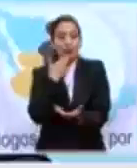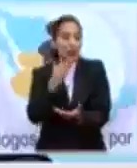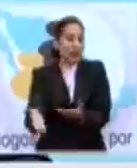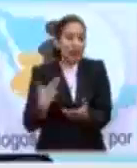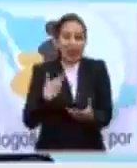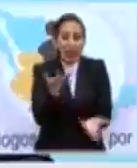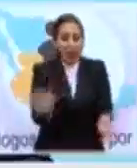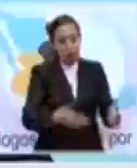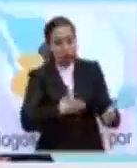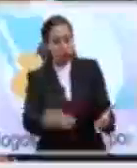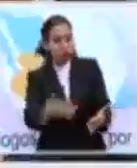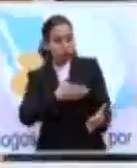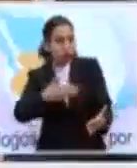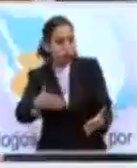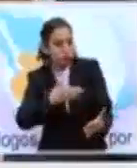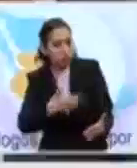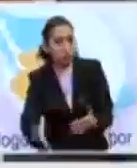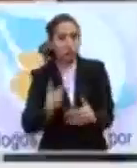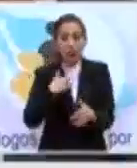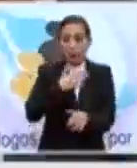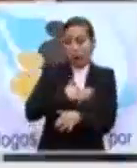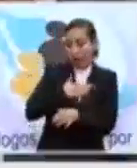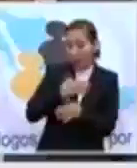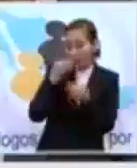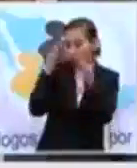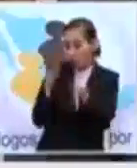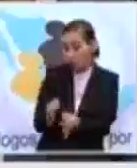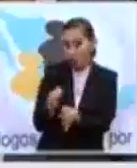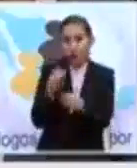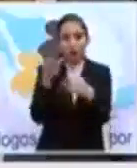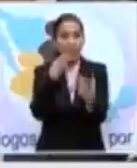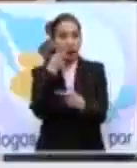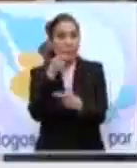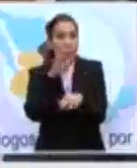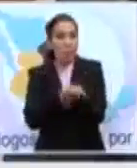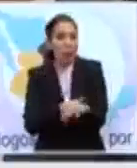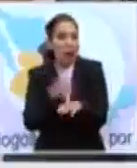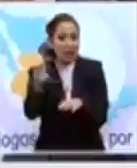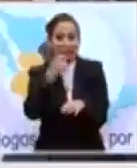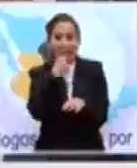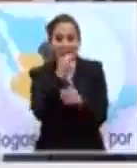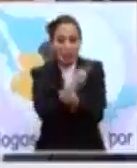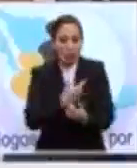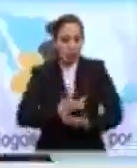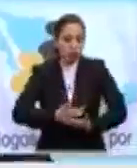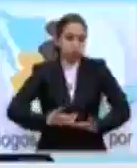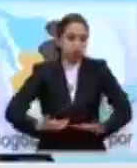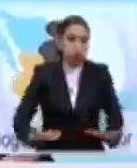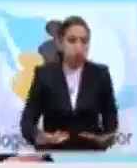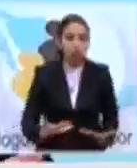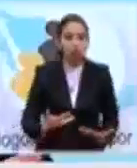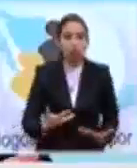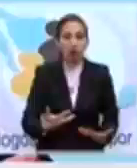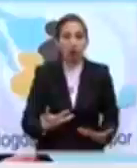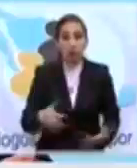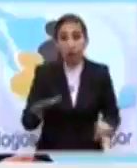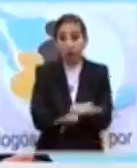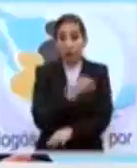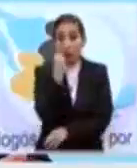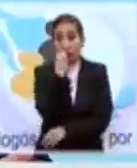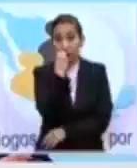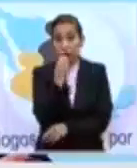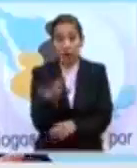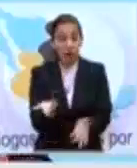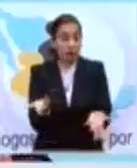letrina, hablamos de que tenemos el mayor número de niños gordos, porque nos cambiaron la